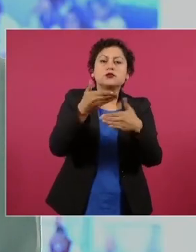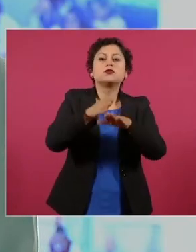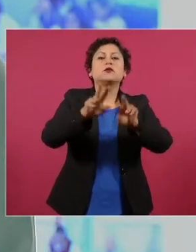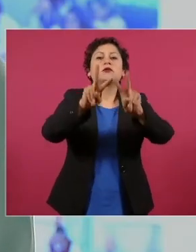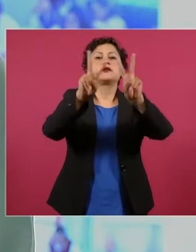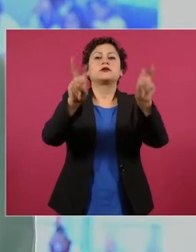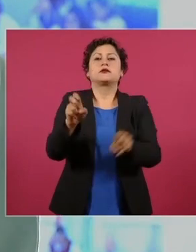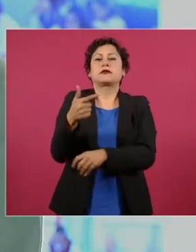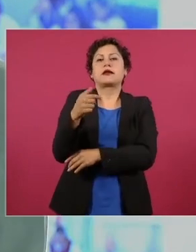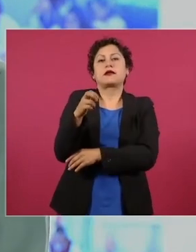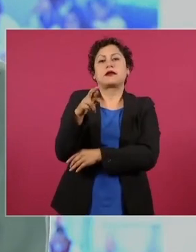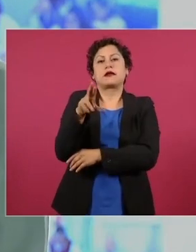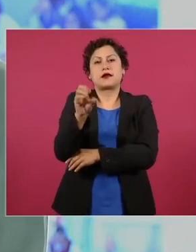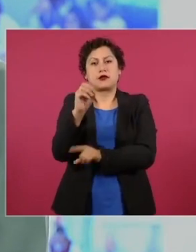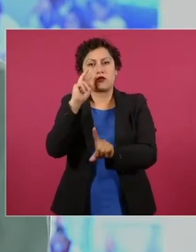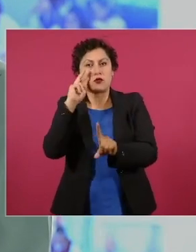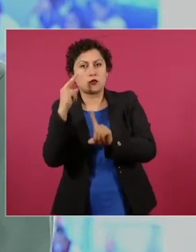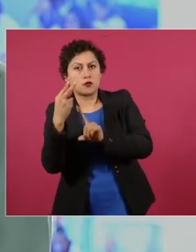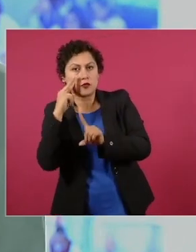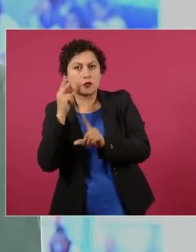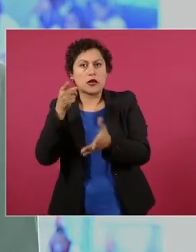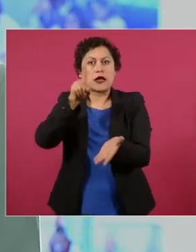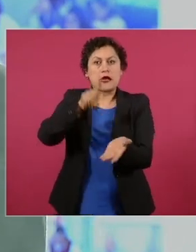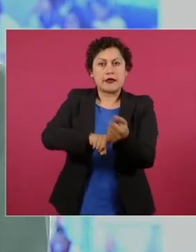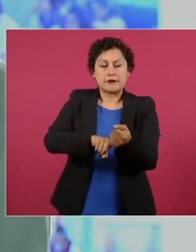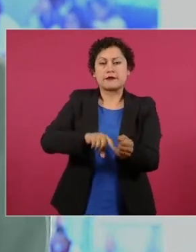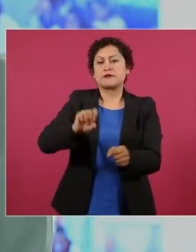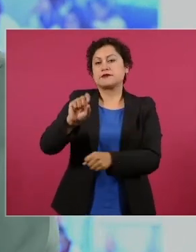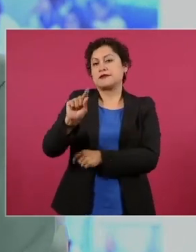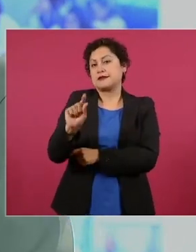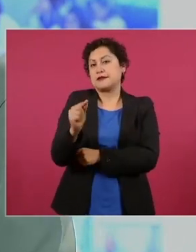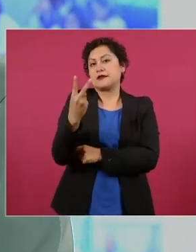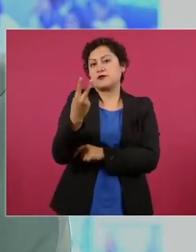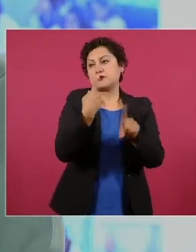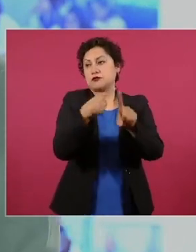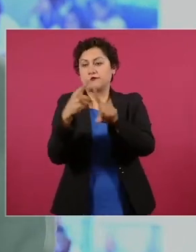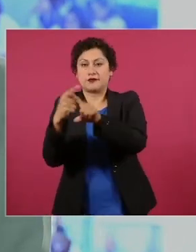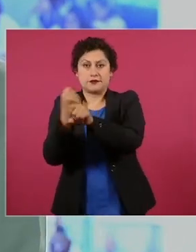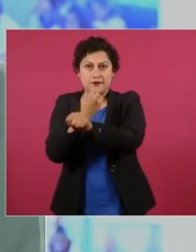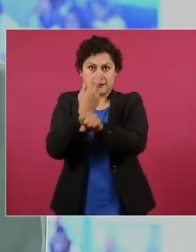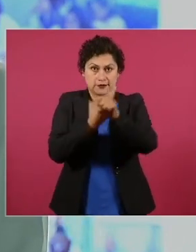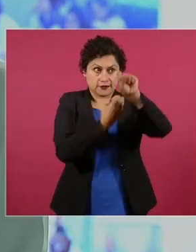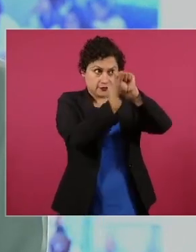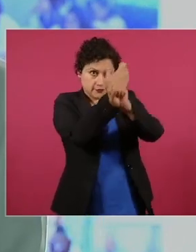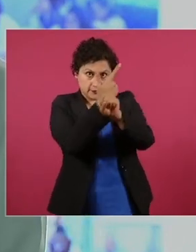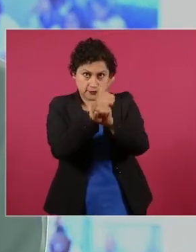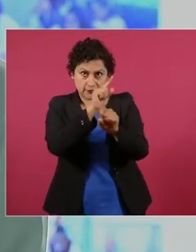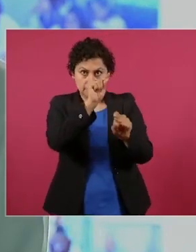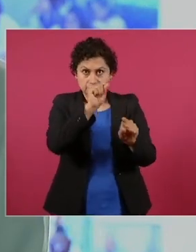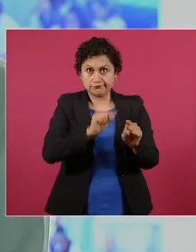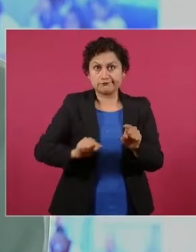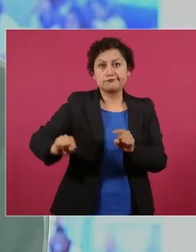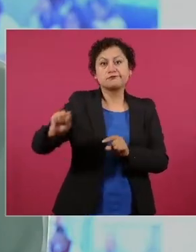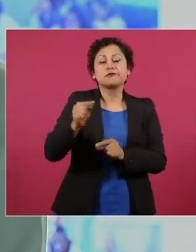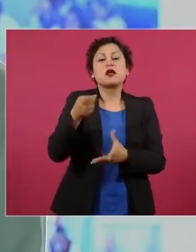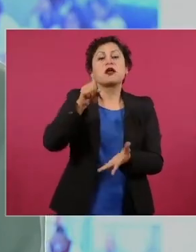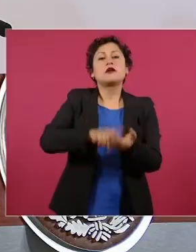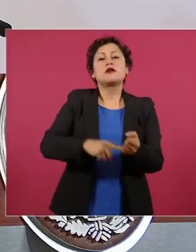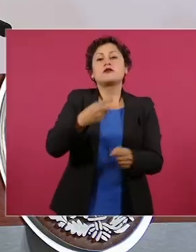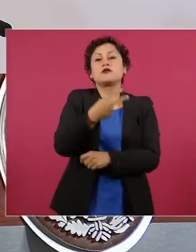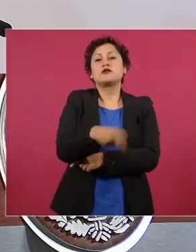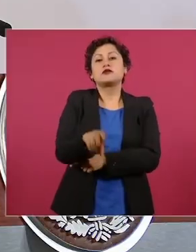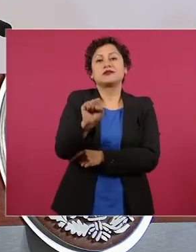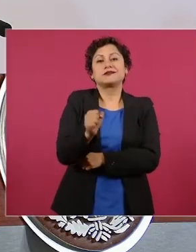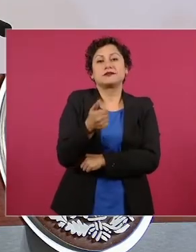a las 32 secretarías técnicas estatales y a las 266 mesas de